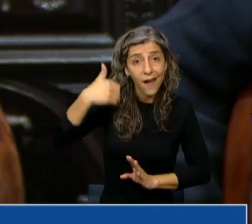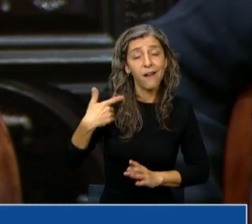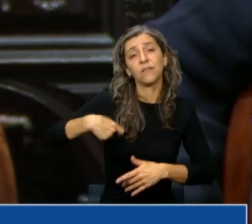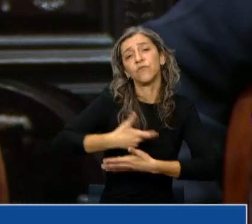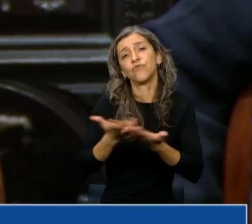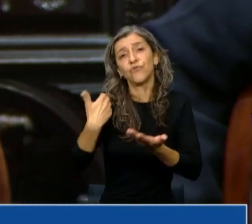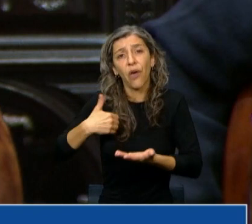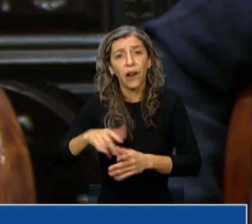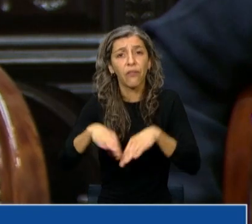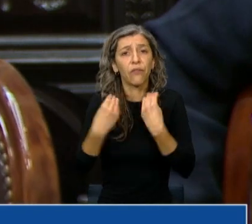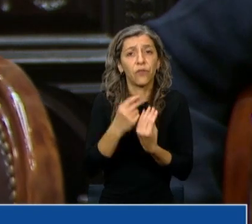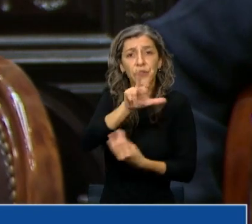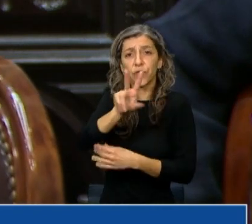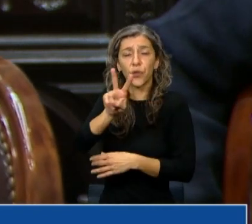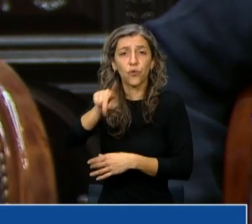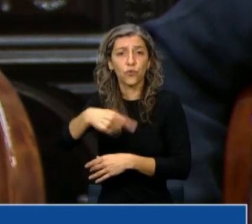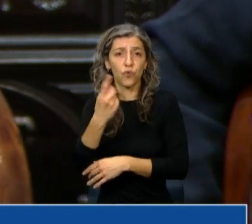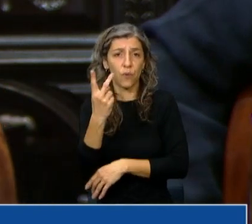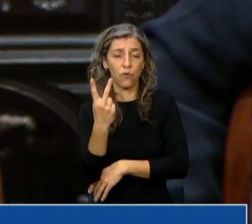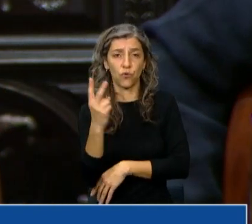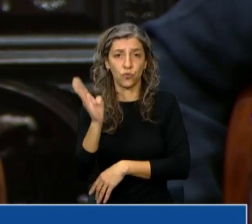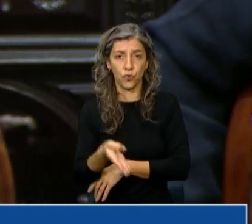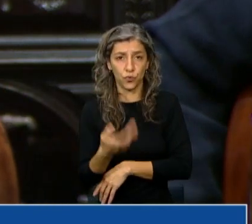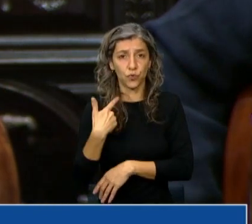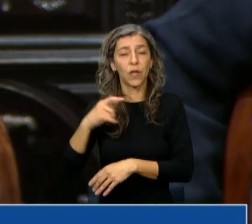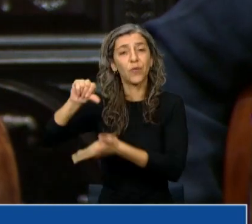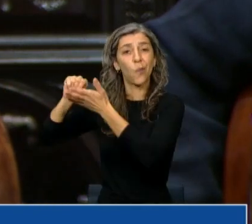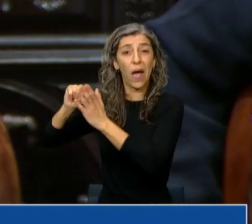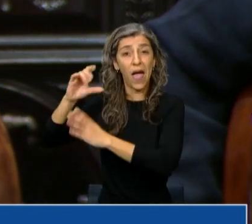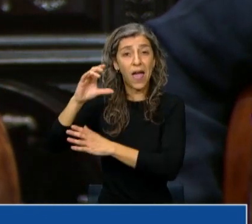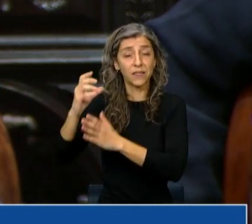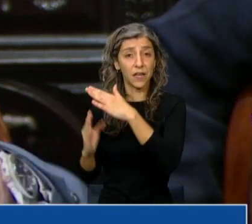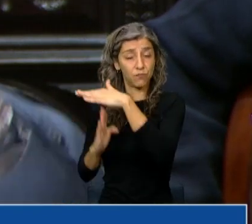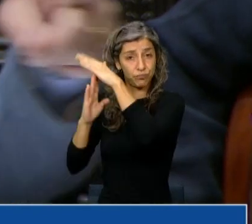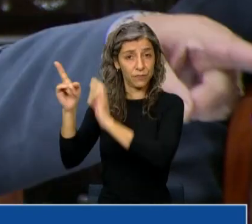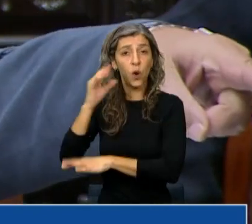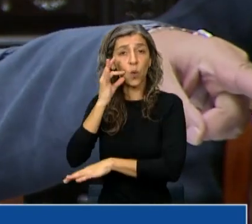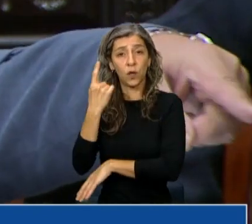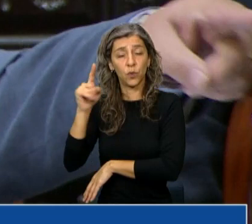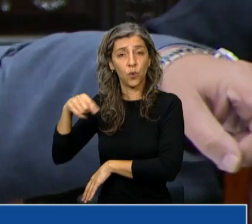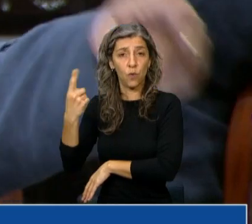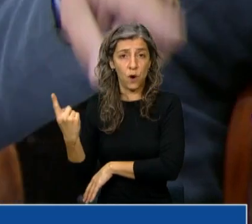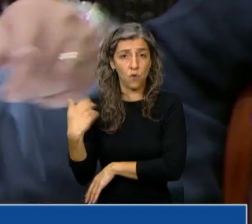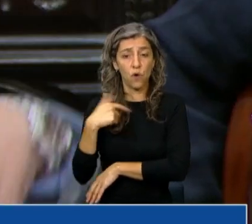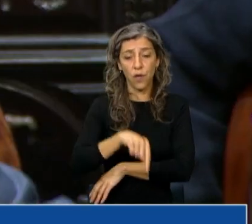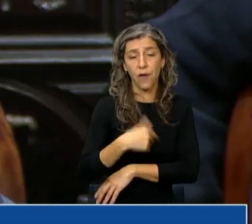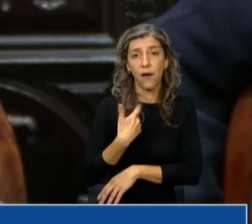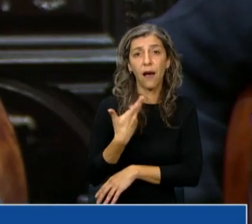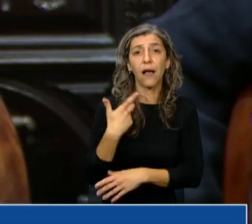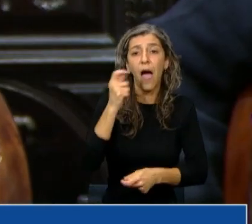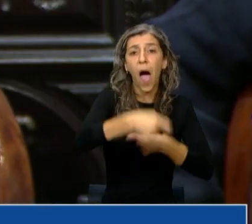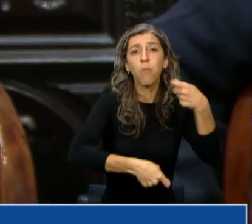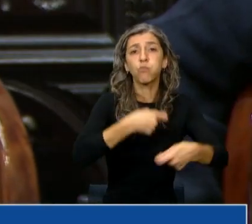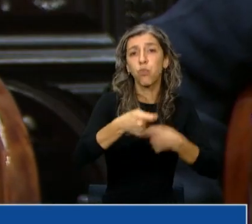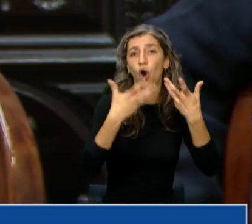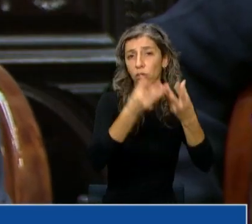sociedad en Argentina es 32,2%. En los países de la OCDE es 41,1%. Y acá ni siquiera votaron el aporte solidario, que era por única